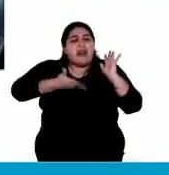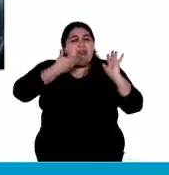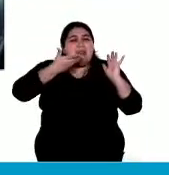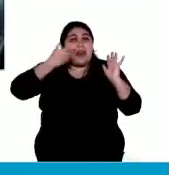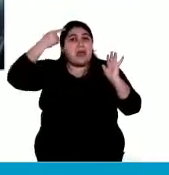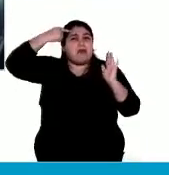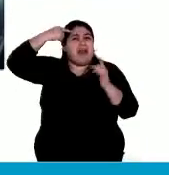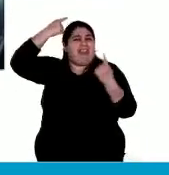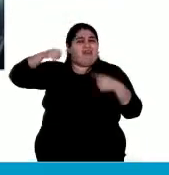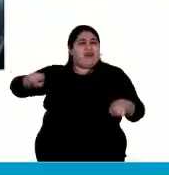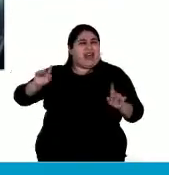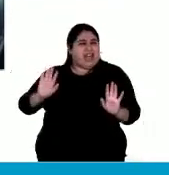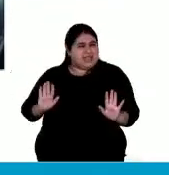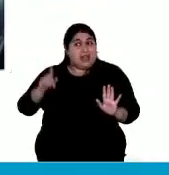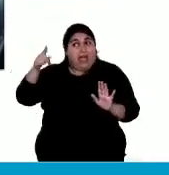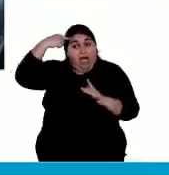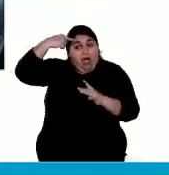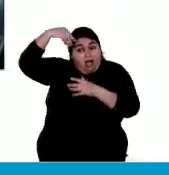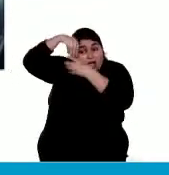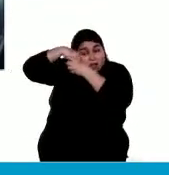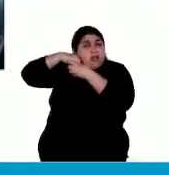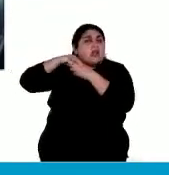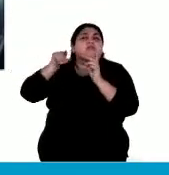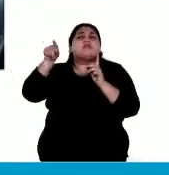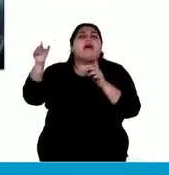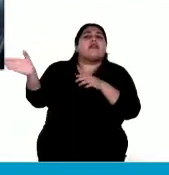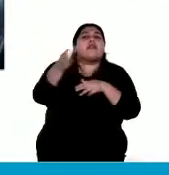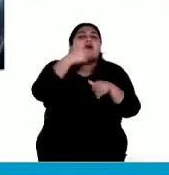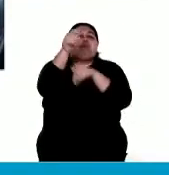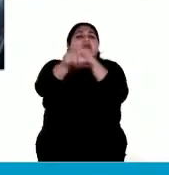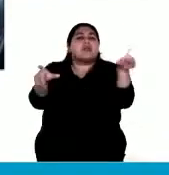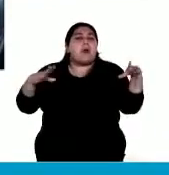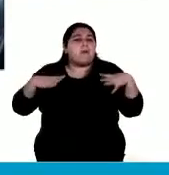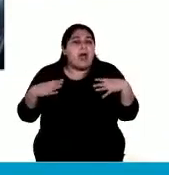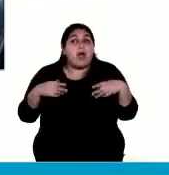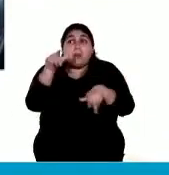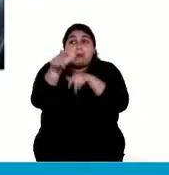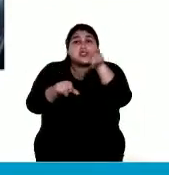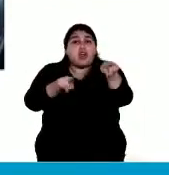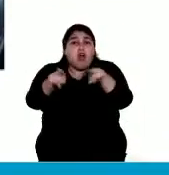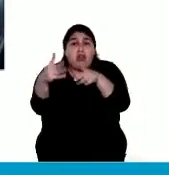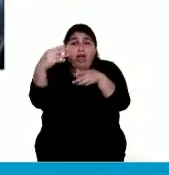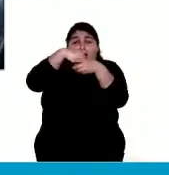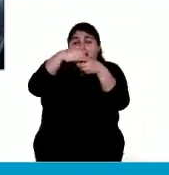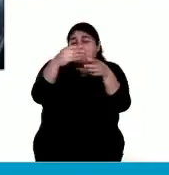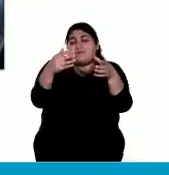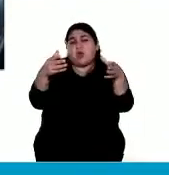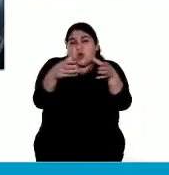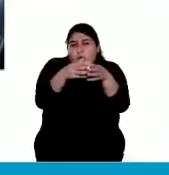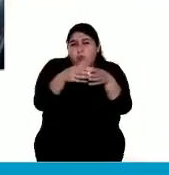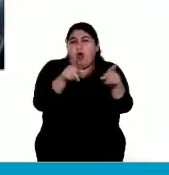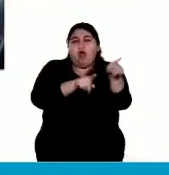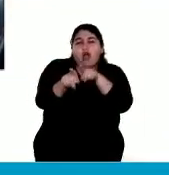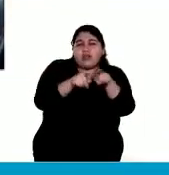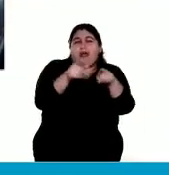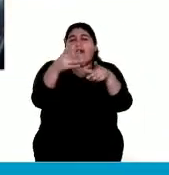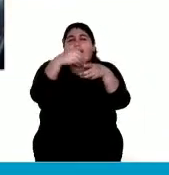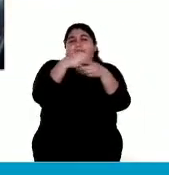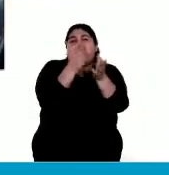fondo Bernie piensa que son unos vagos los dirigentes de las organizaciones de derechos